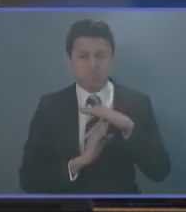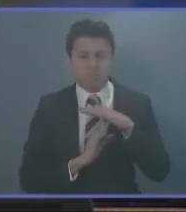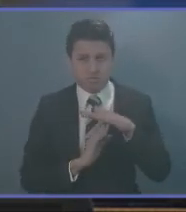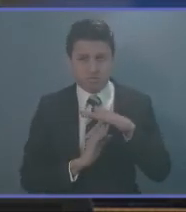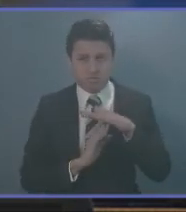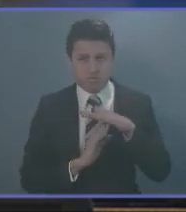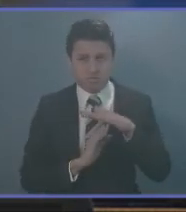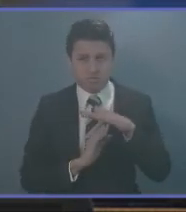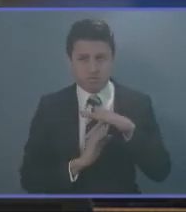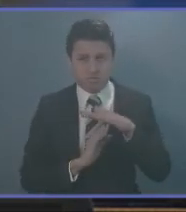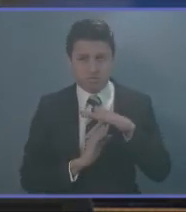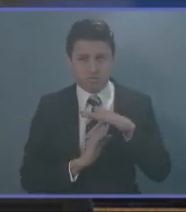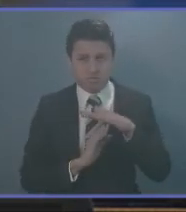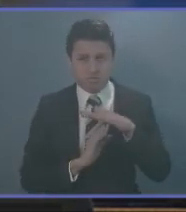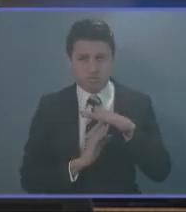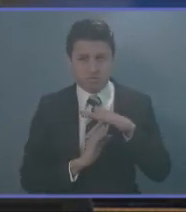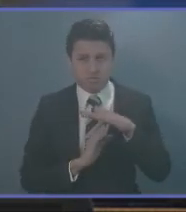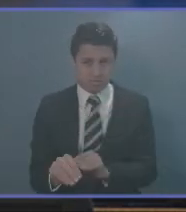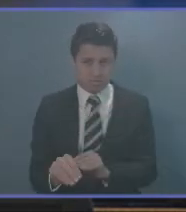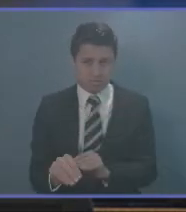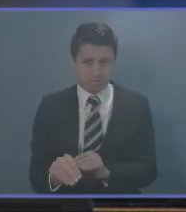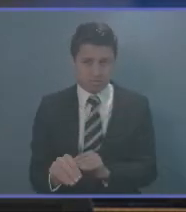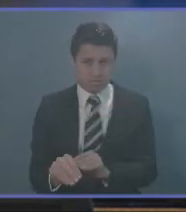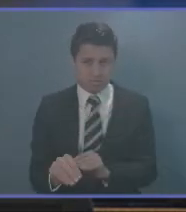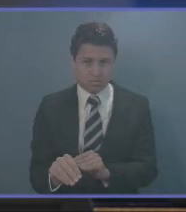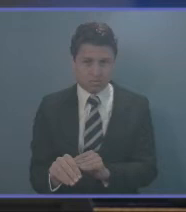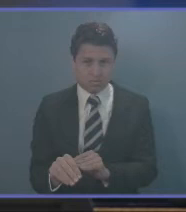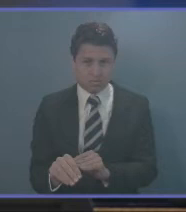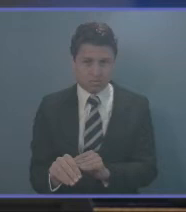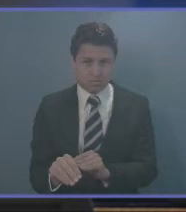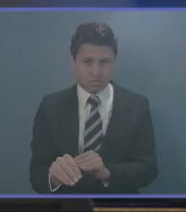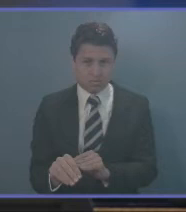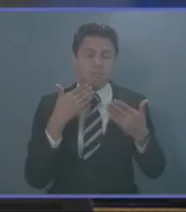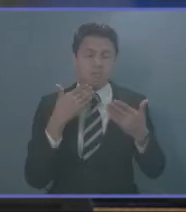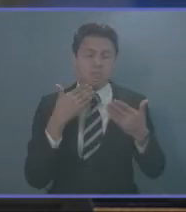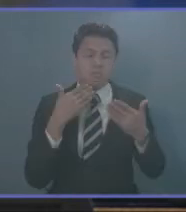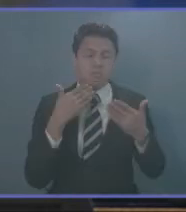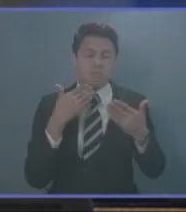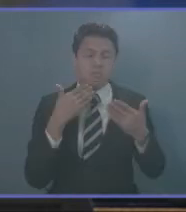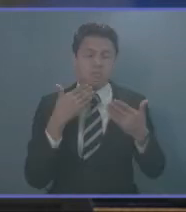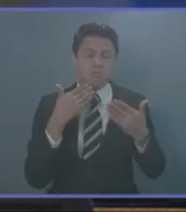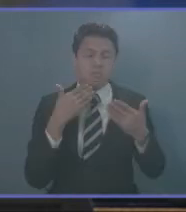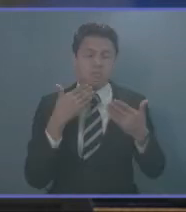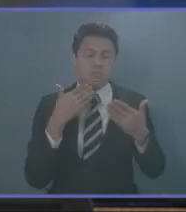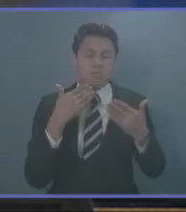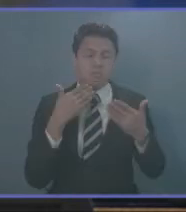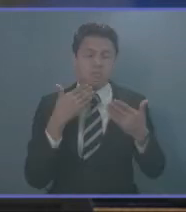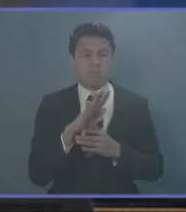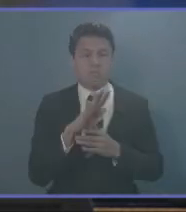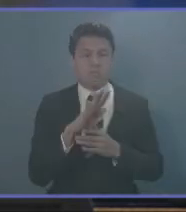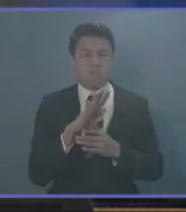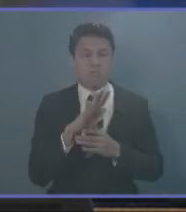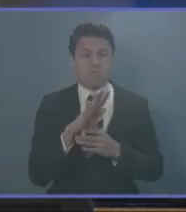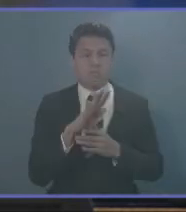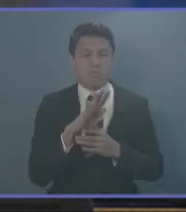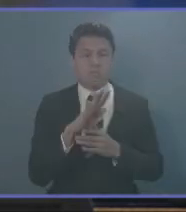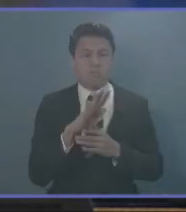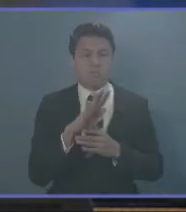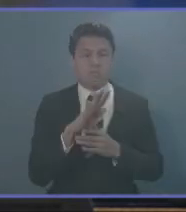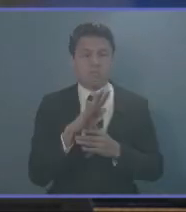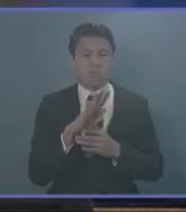y los efectos de la prescripción se estará a lo dispuesto en los artículos 43 y 44 de la Ley General Tributaria Municipal y